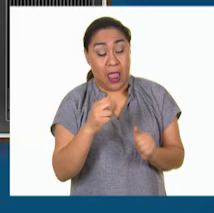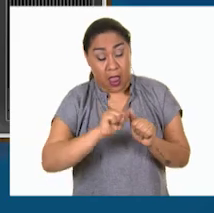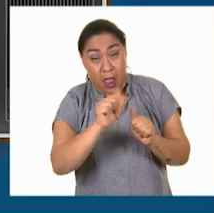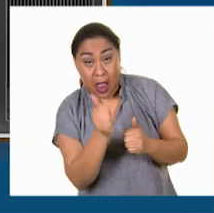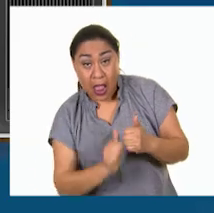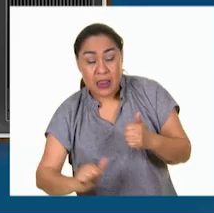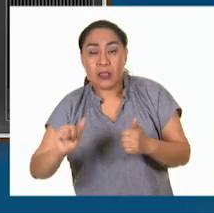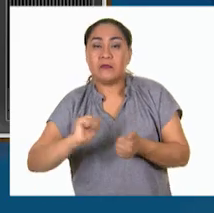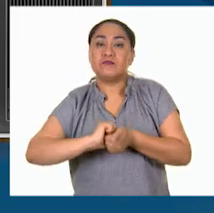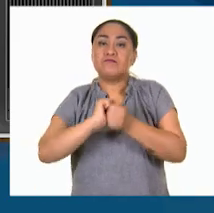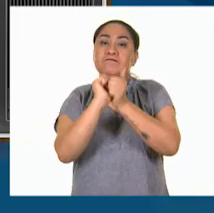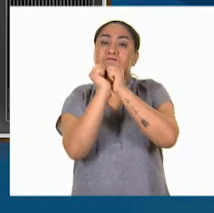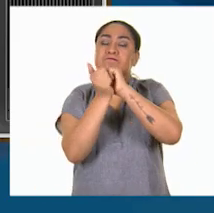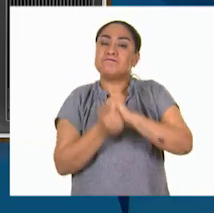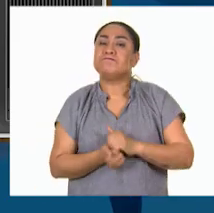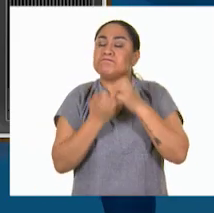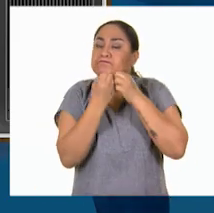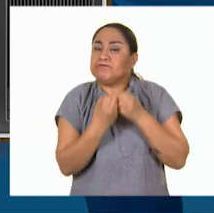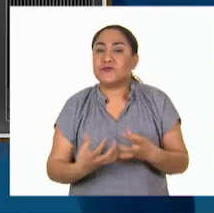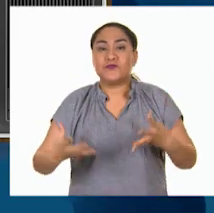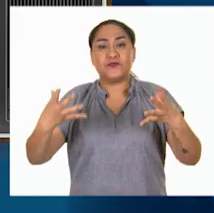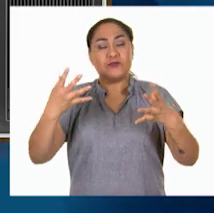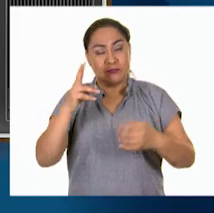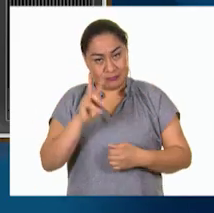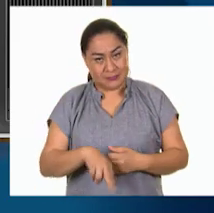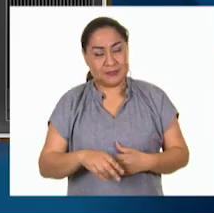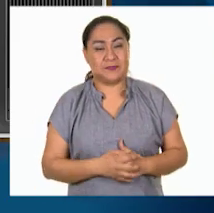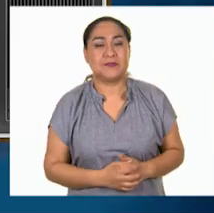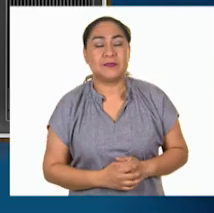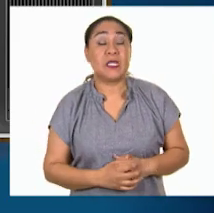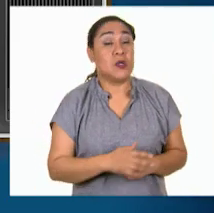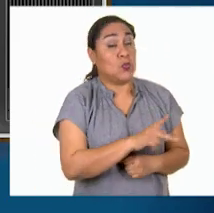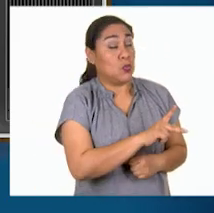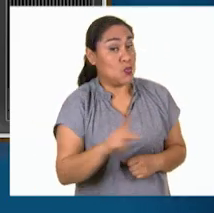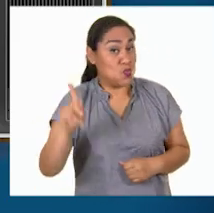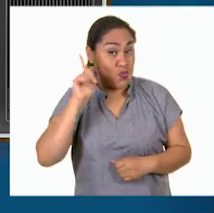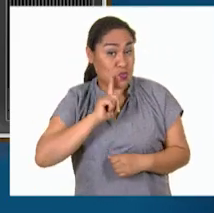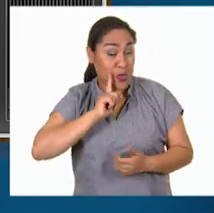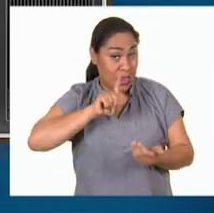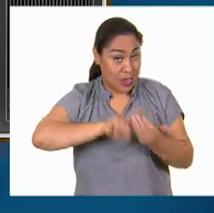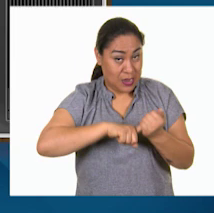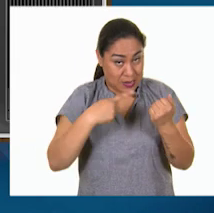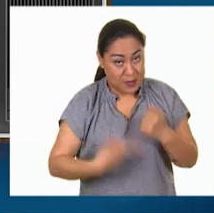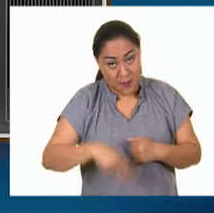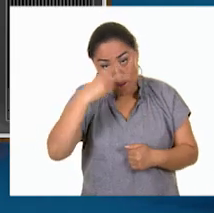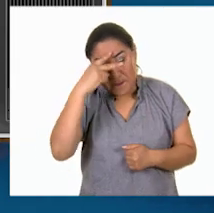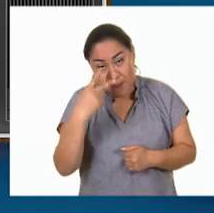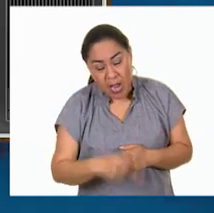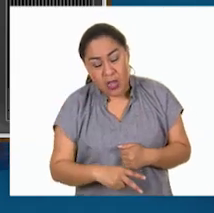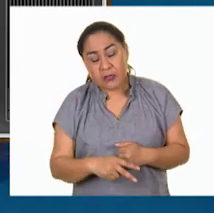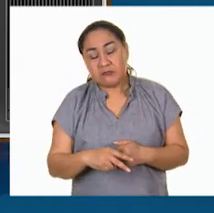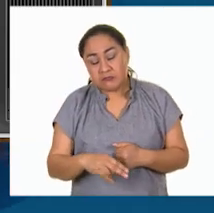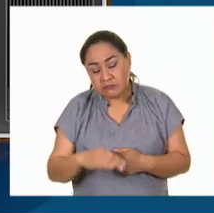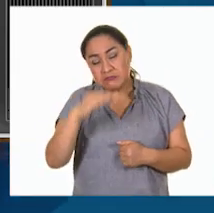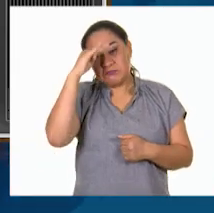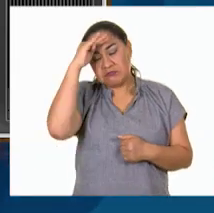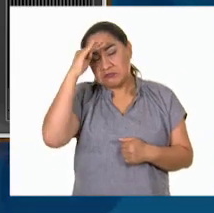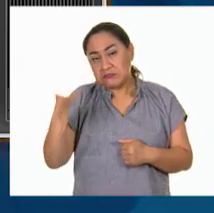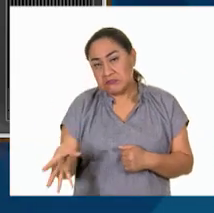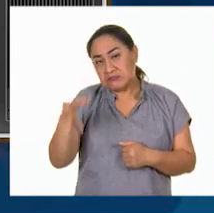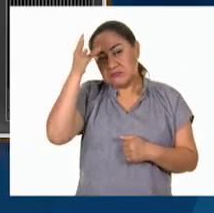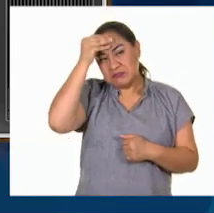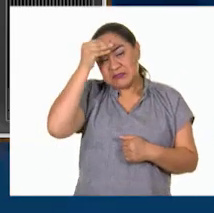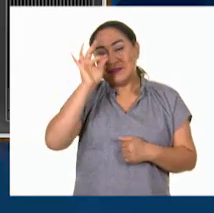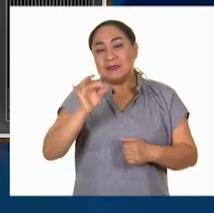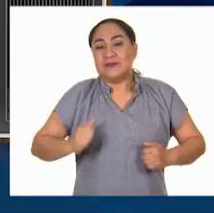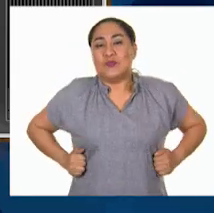un auge sin precedentes. Las mujeres mexicanas empezaron a adoptar el famoso